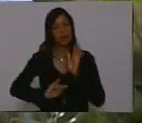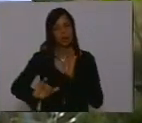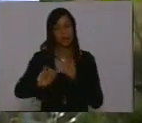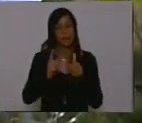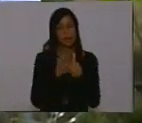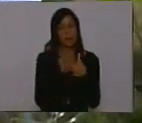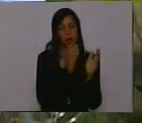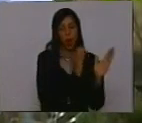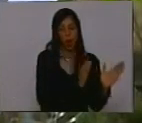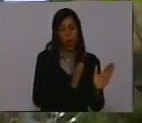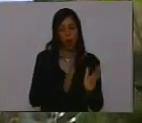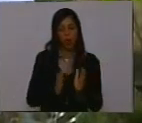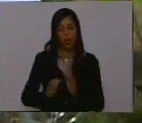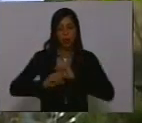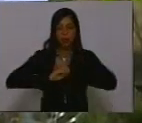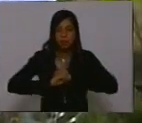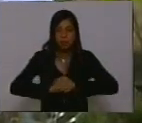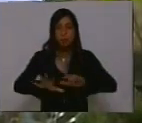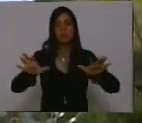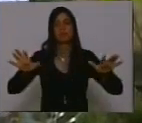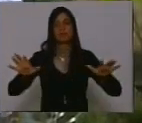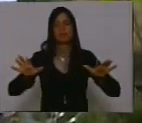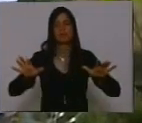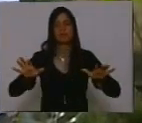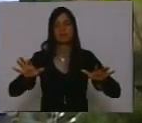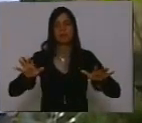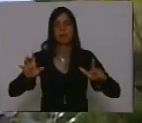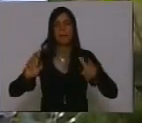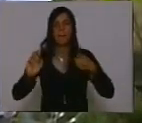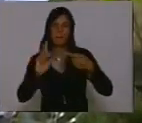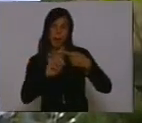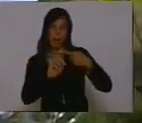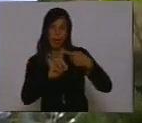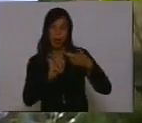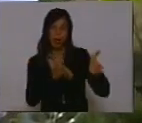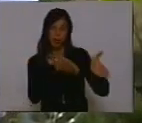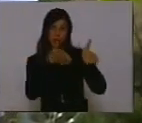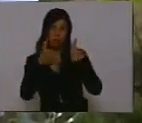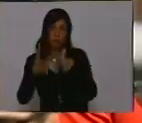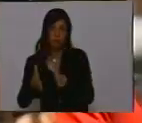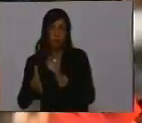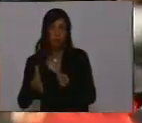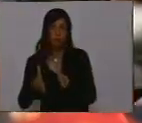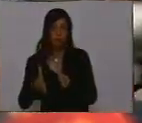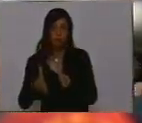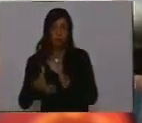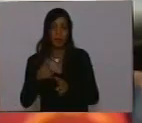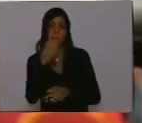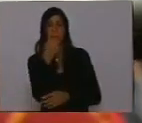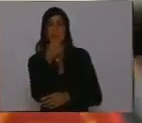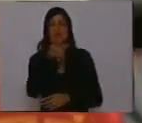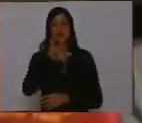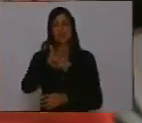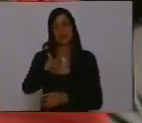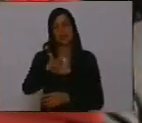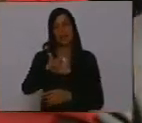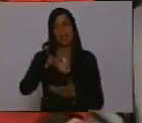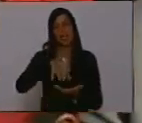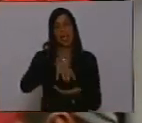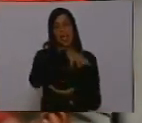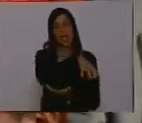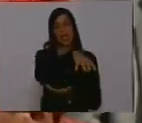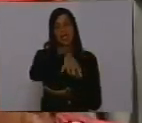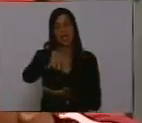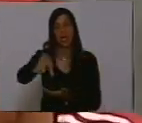organizándonos y desplegándonos, fuimos a una primera fase en los 23 estados y el